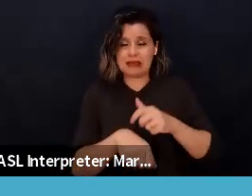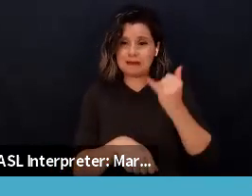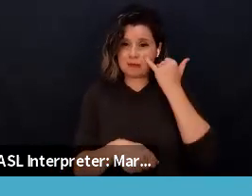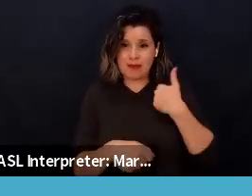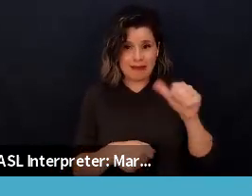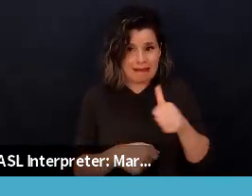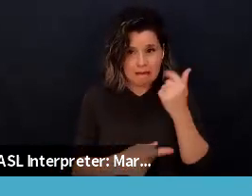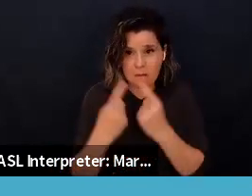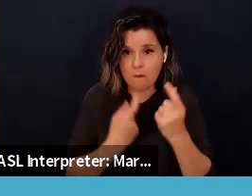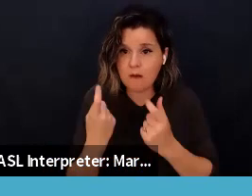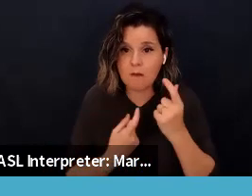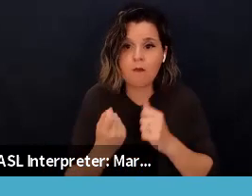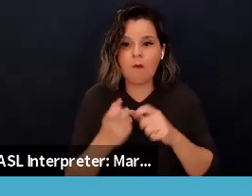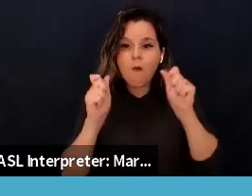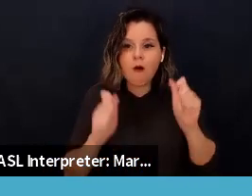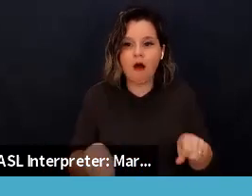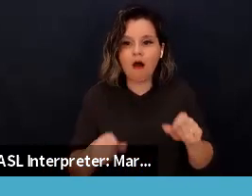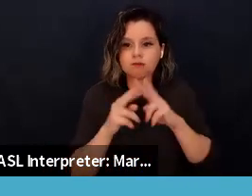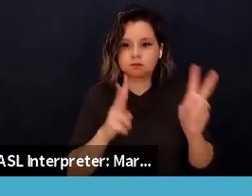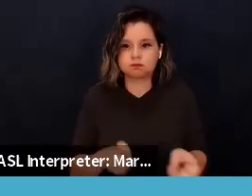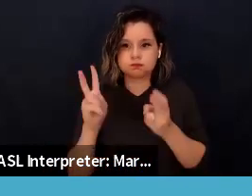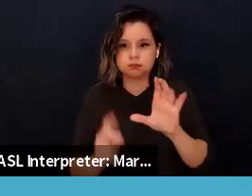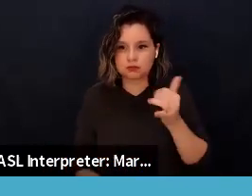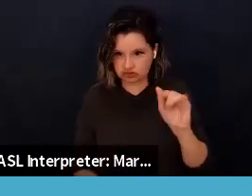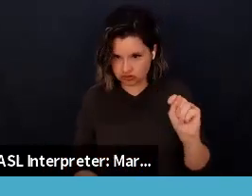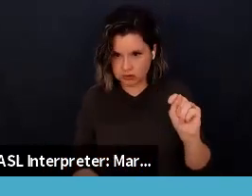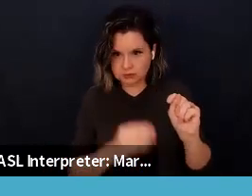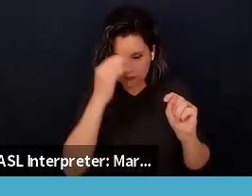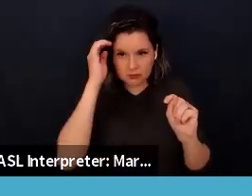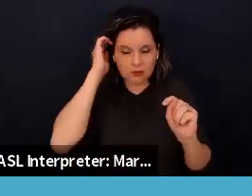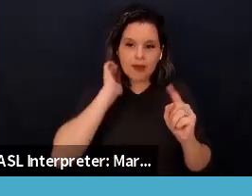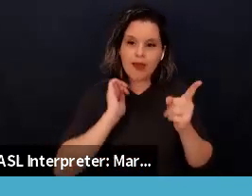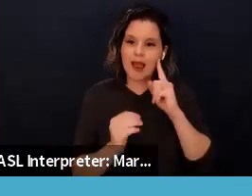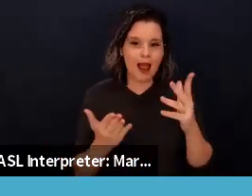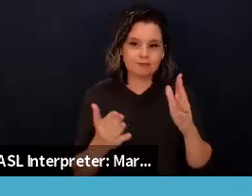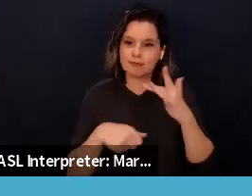preguntas, pueden ponerlos en el chat y estoy